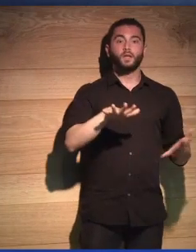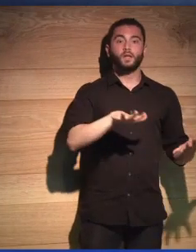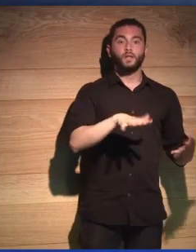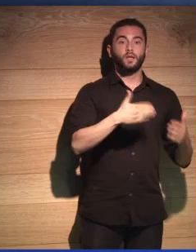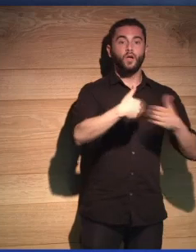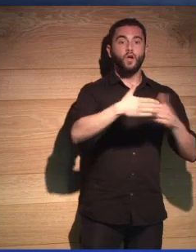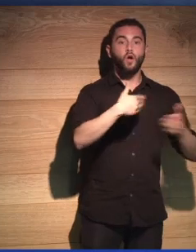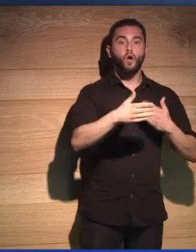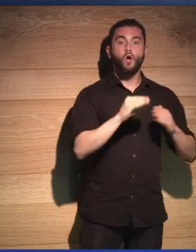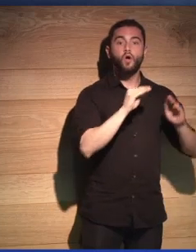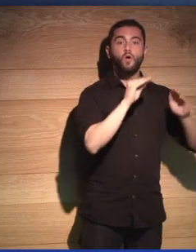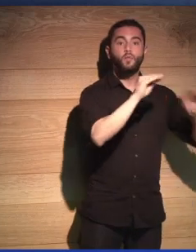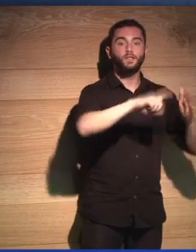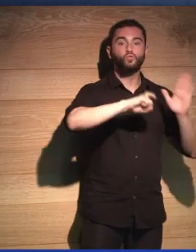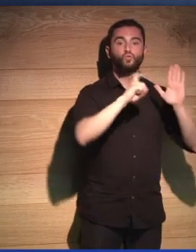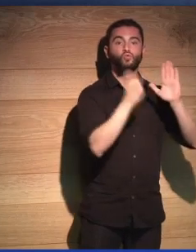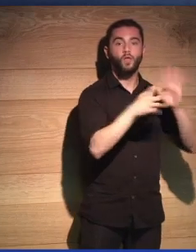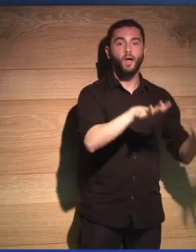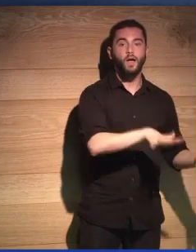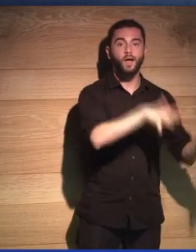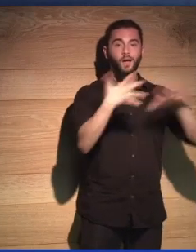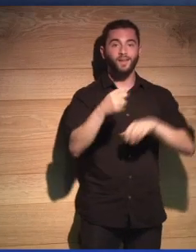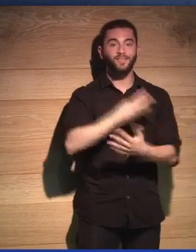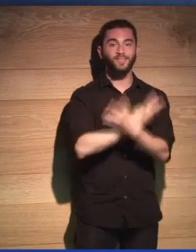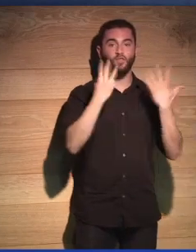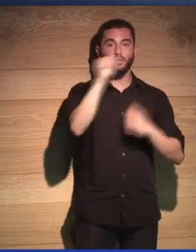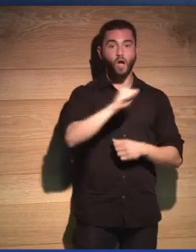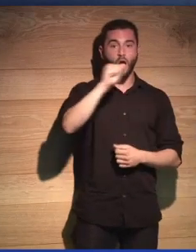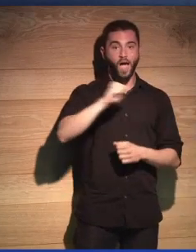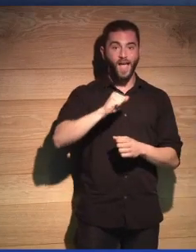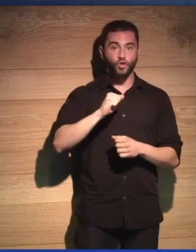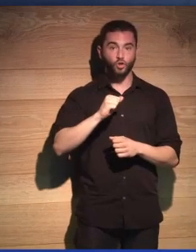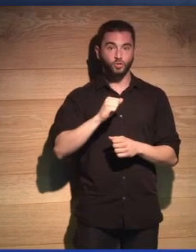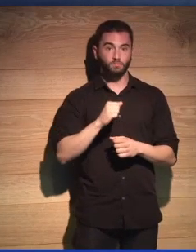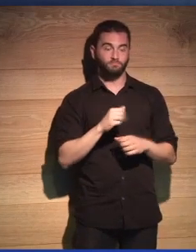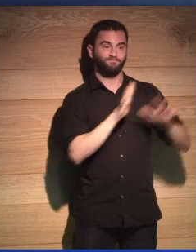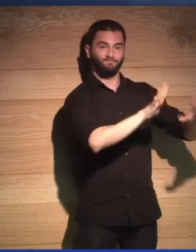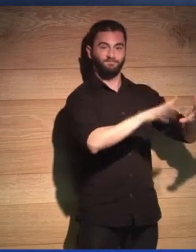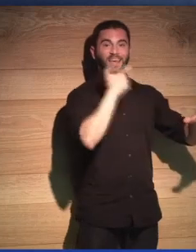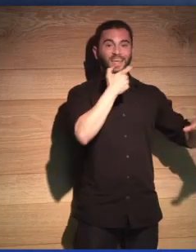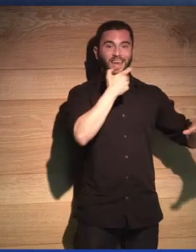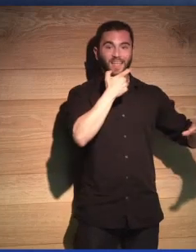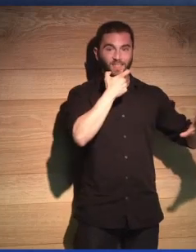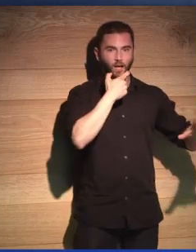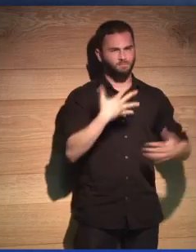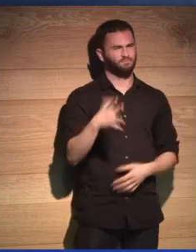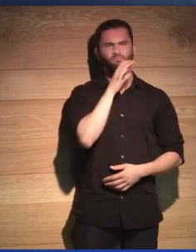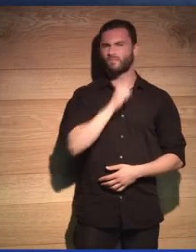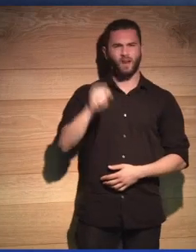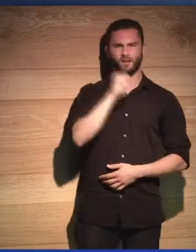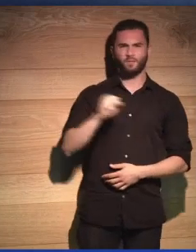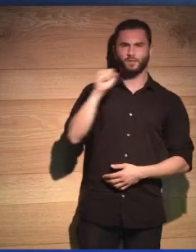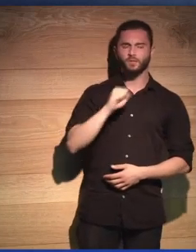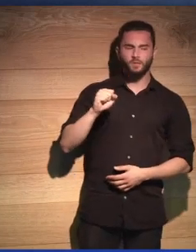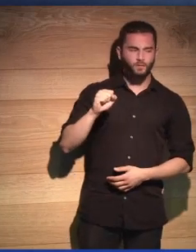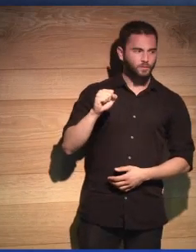de Barea durante sus 18 años de exilio en Inglaterra son tan brillantes,